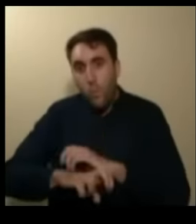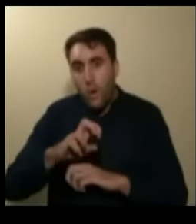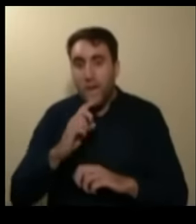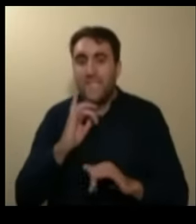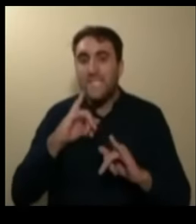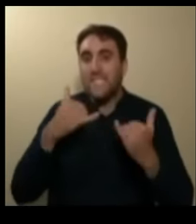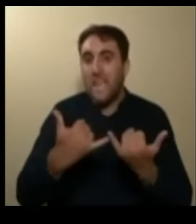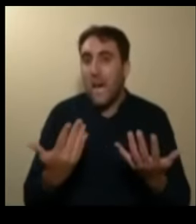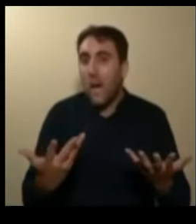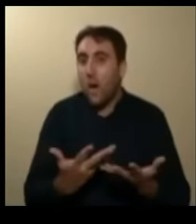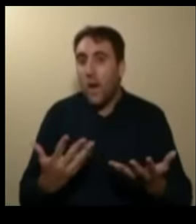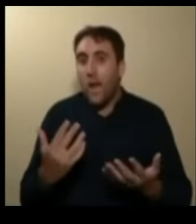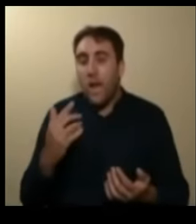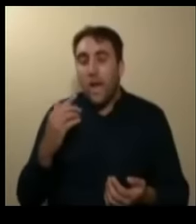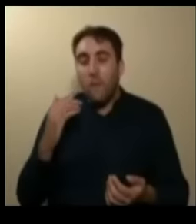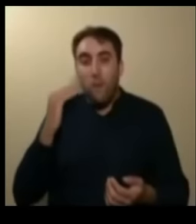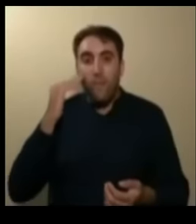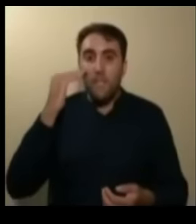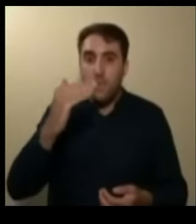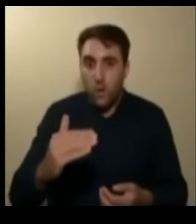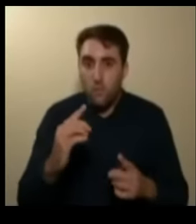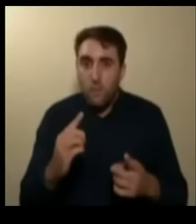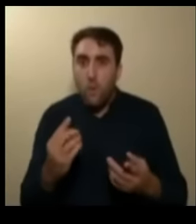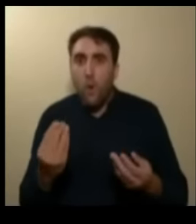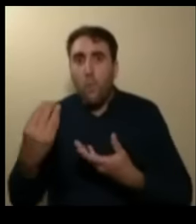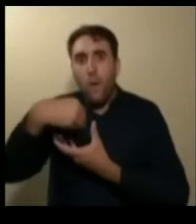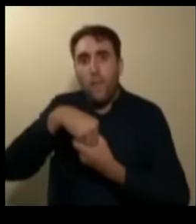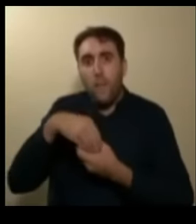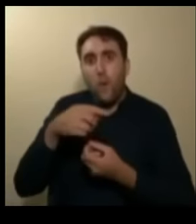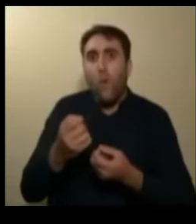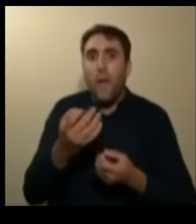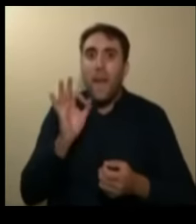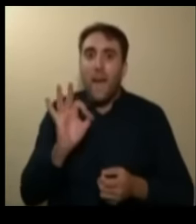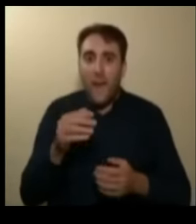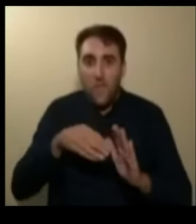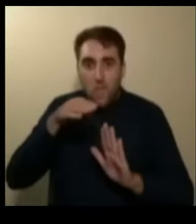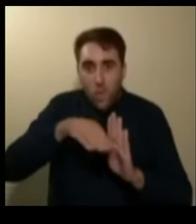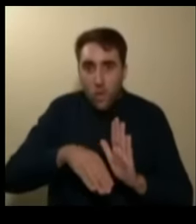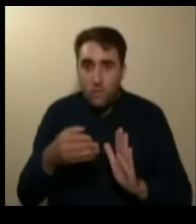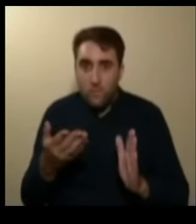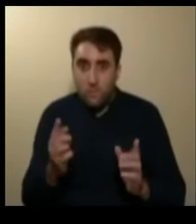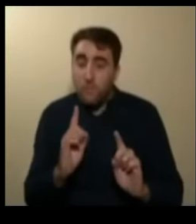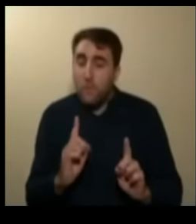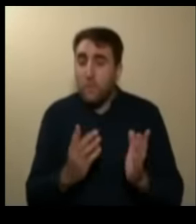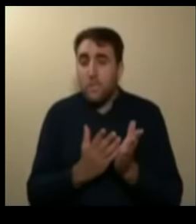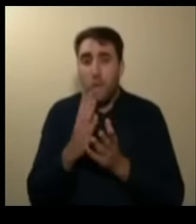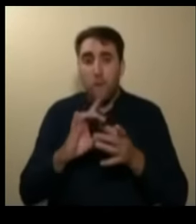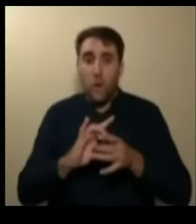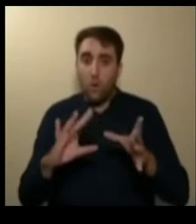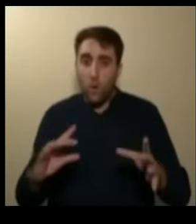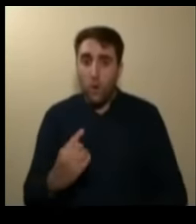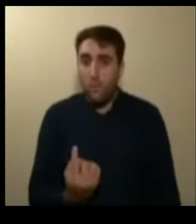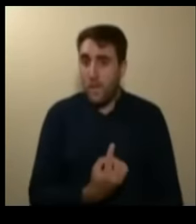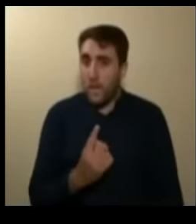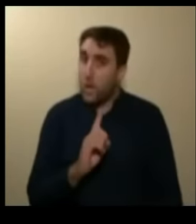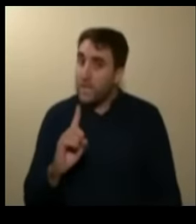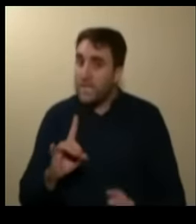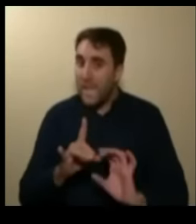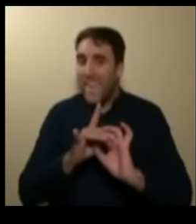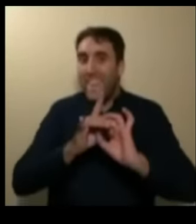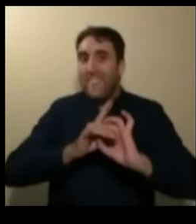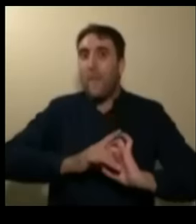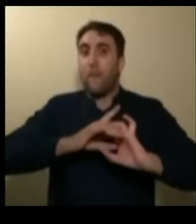rector que debe tener en la conducción educativa, respetando las autonomías. Ahora, autonomía no es sinónimo de independencia,